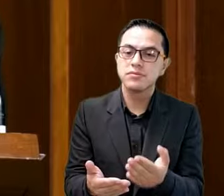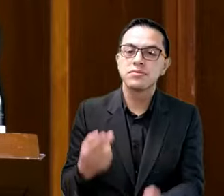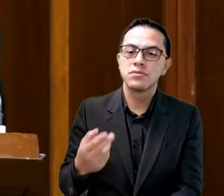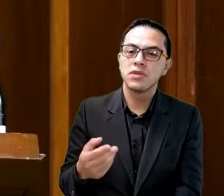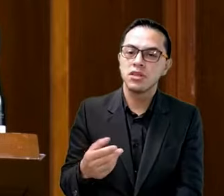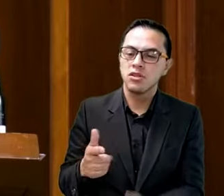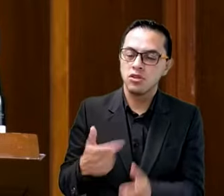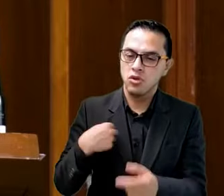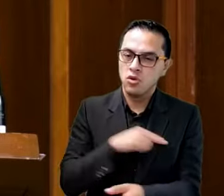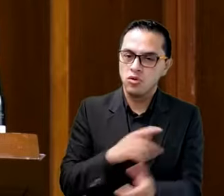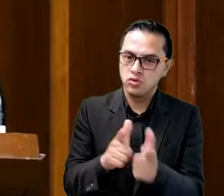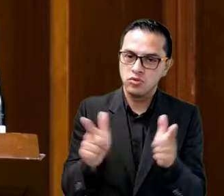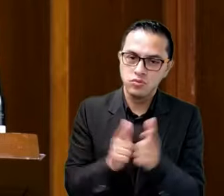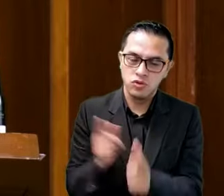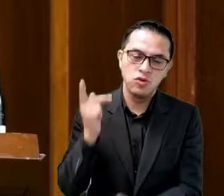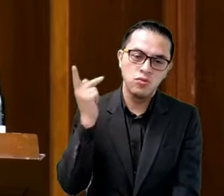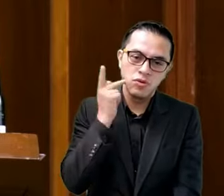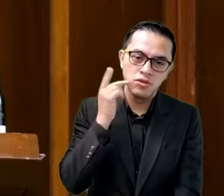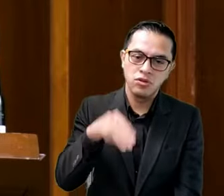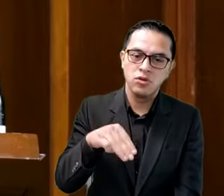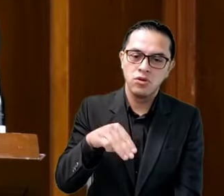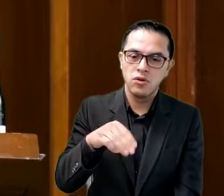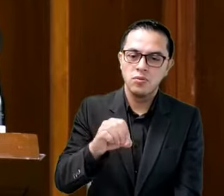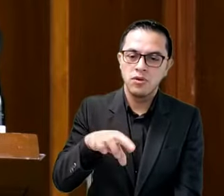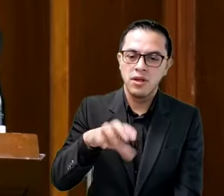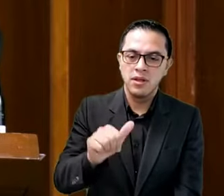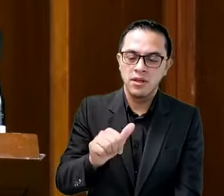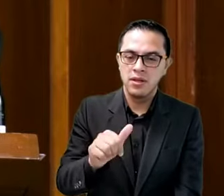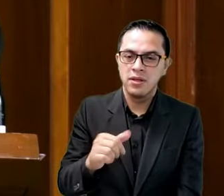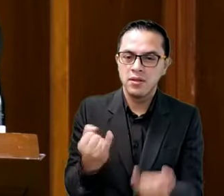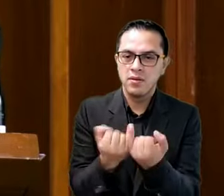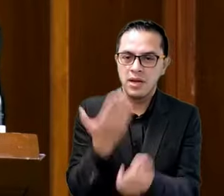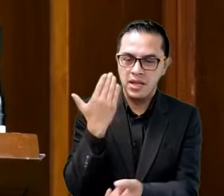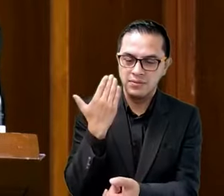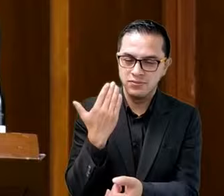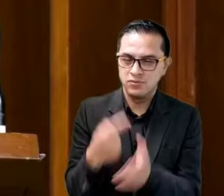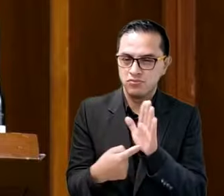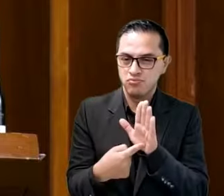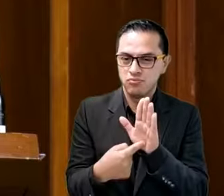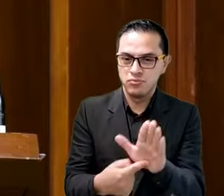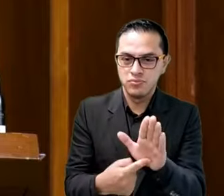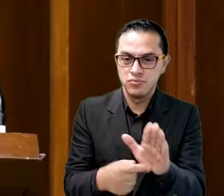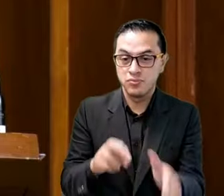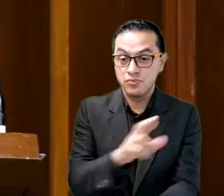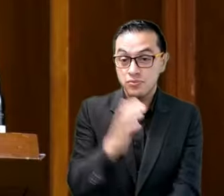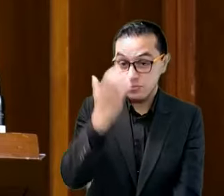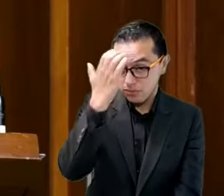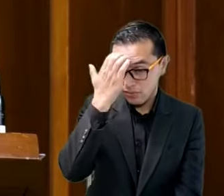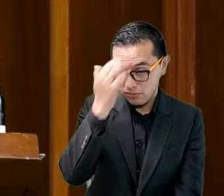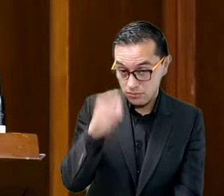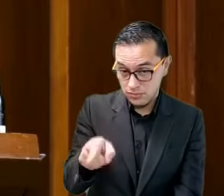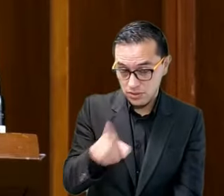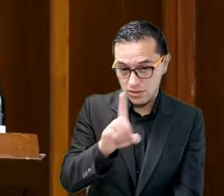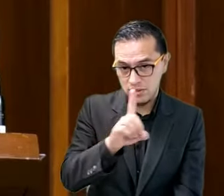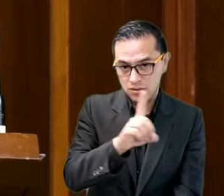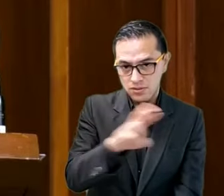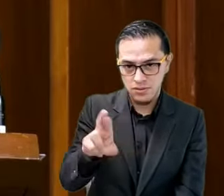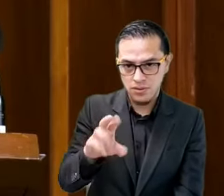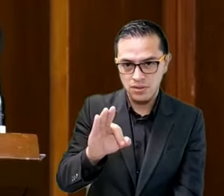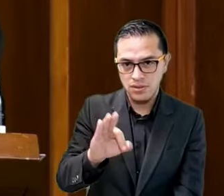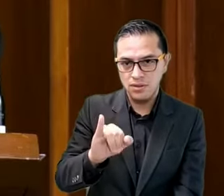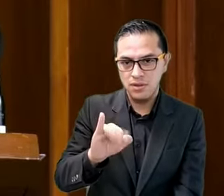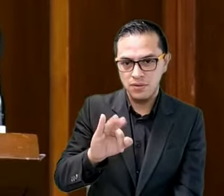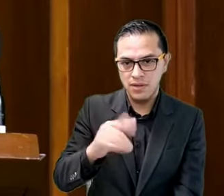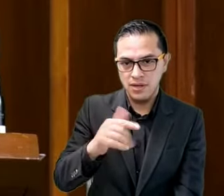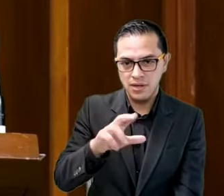morena y por lo anteriormente expuesto reconociendo el gran legado de la doctora ifigenia Martínez